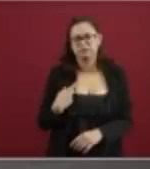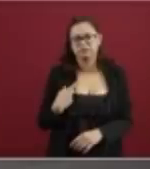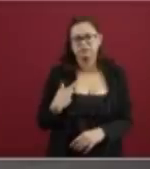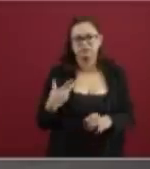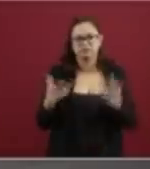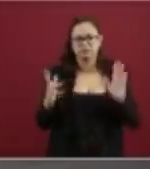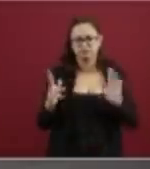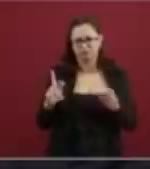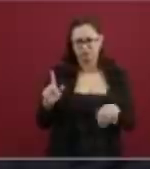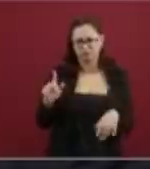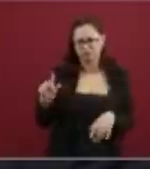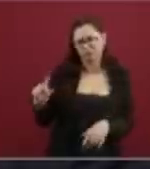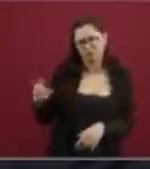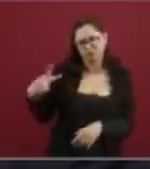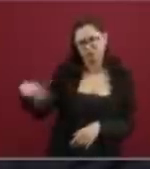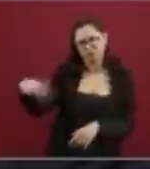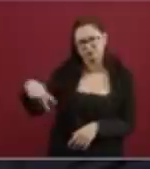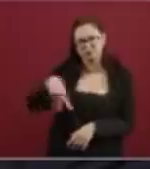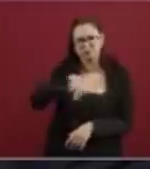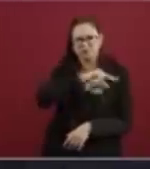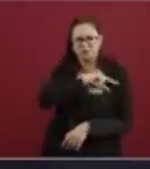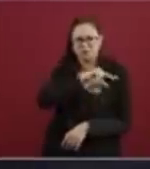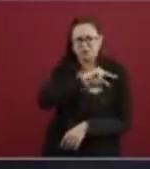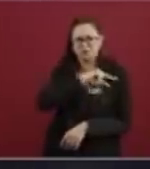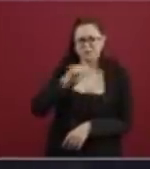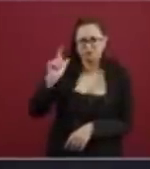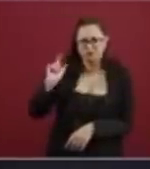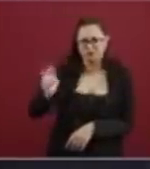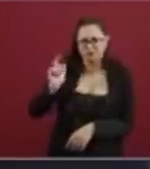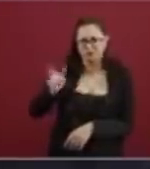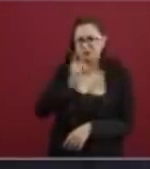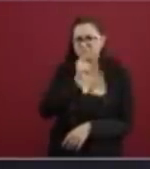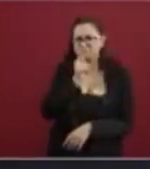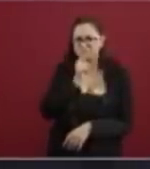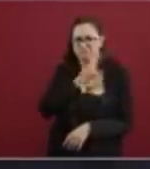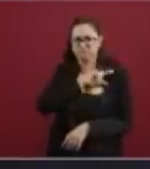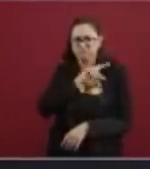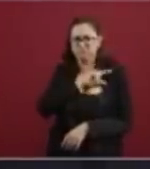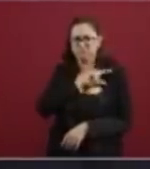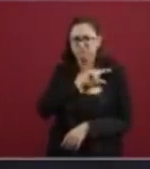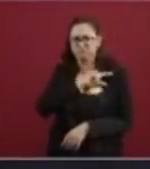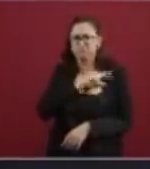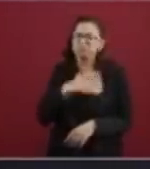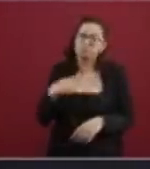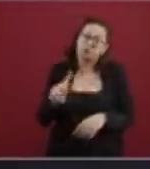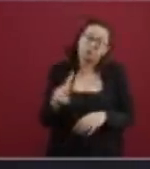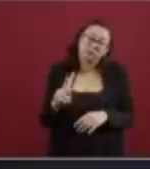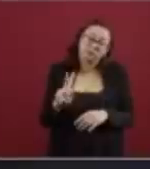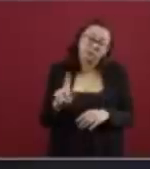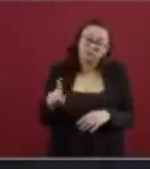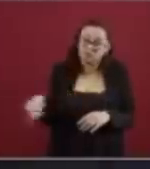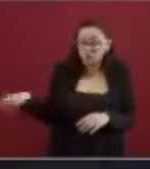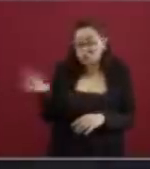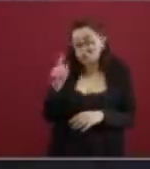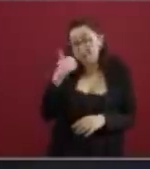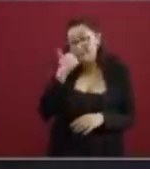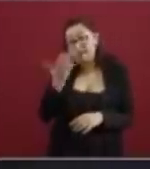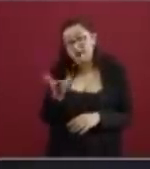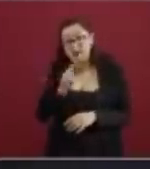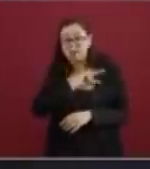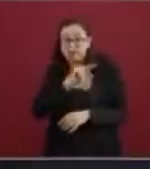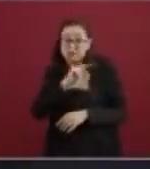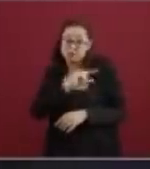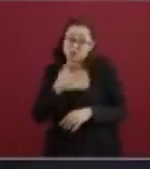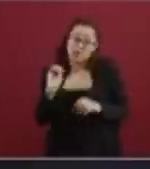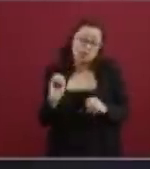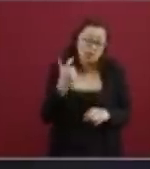autofinanciar la protección. Pero eso es un asunto de voluntades, cada quien tiene que decidir